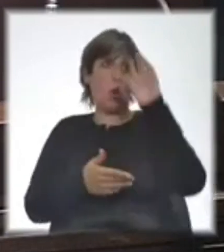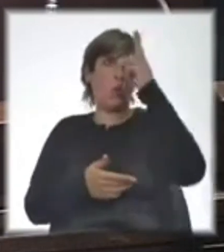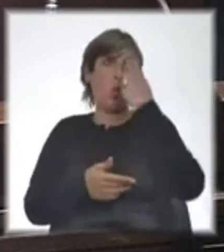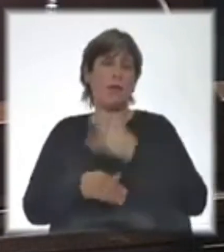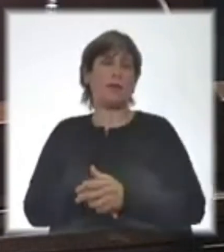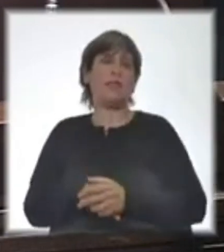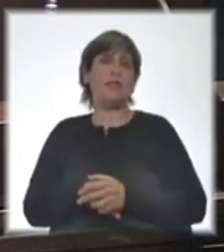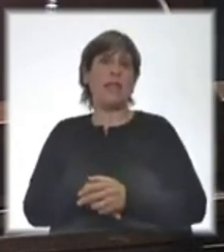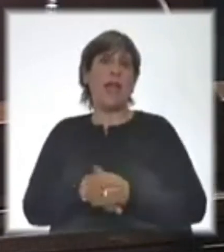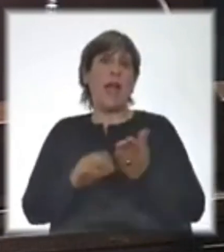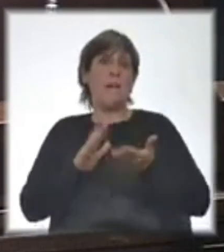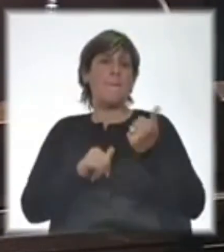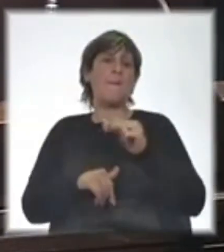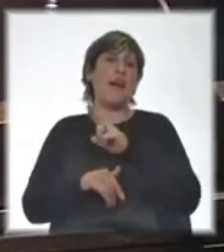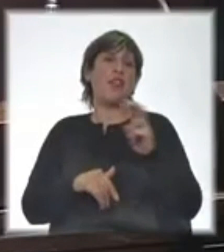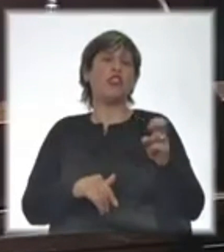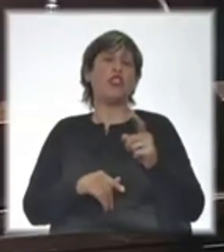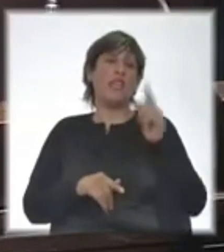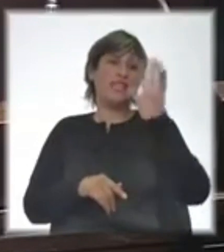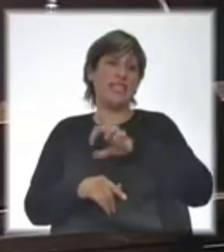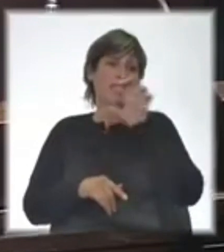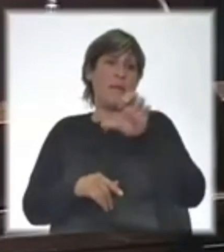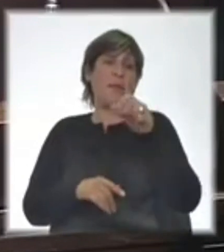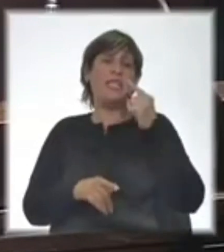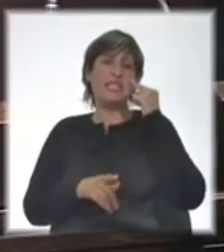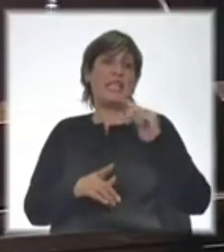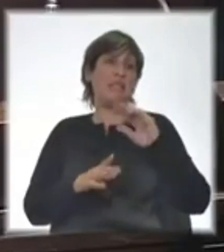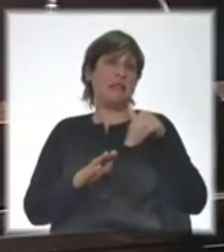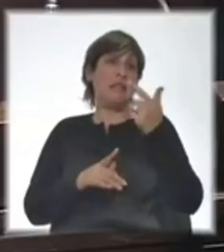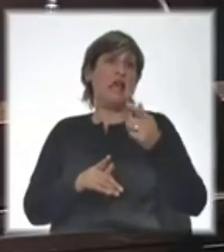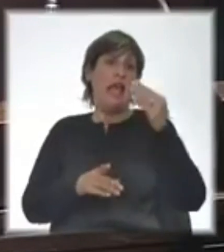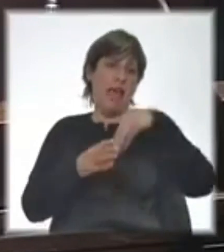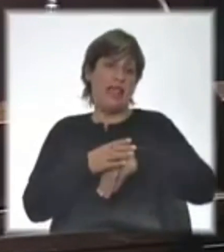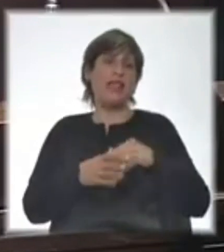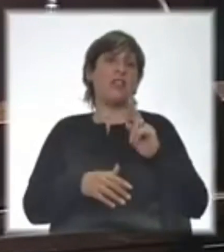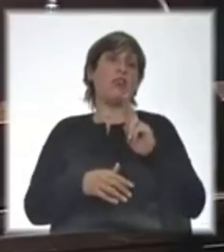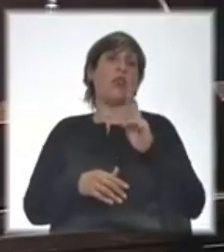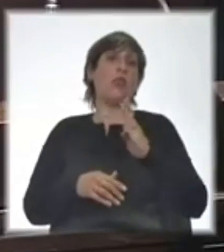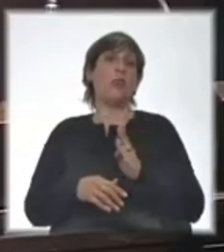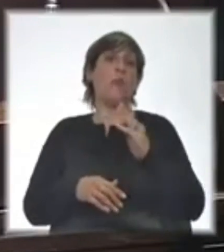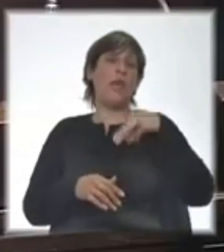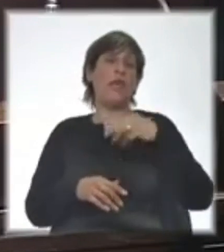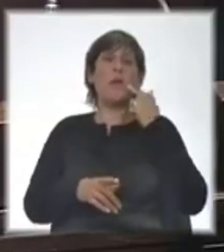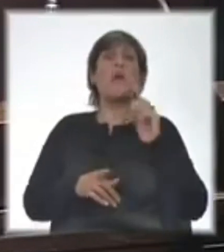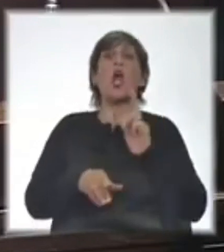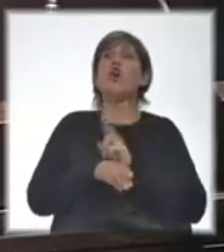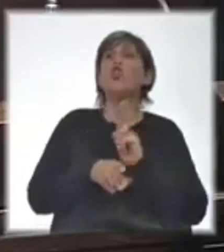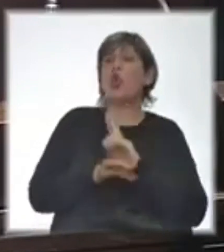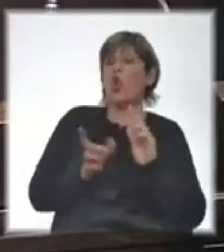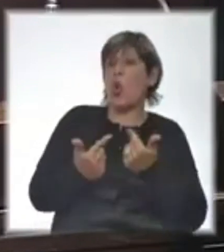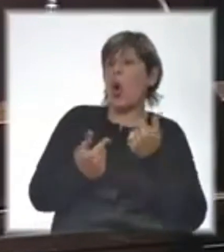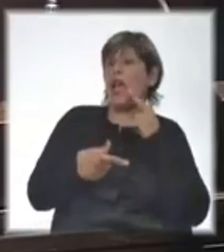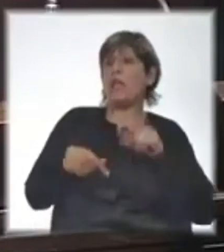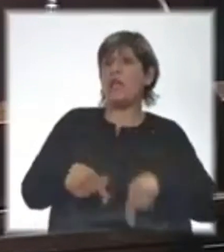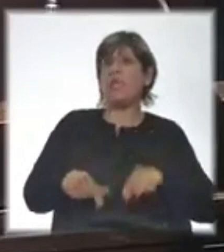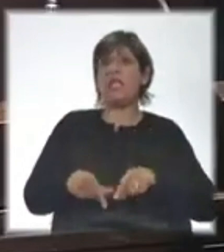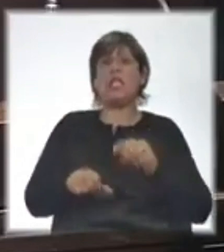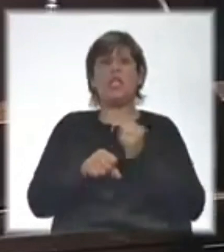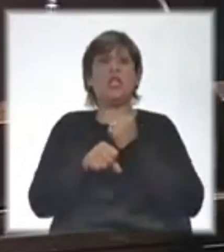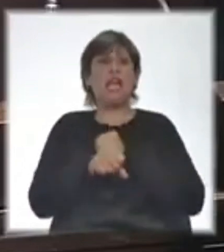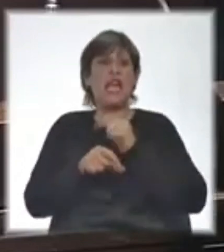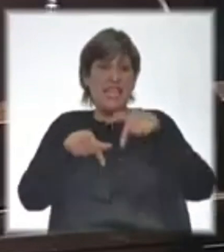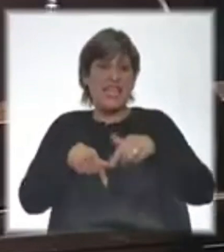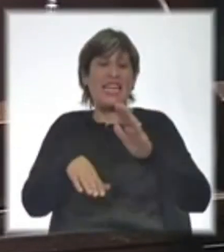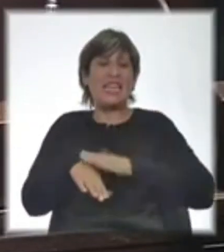Hay más de 200 empresas tercerizadas en UPM que no sé el control que está haciendo el Ministerio de Trabajo, y en este momento de crisis sanitaria